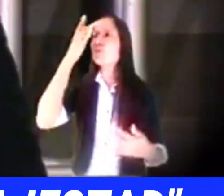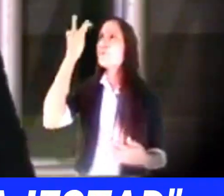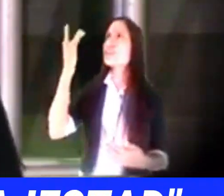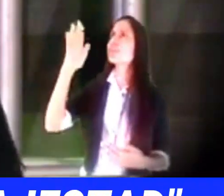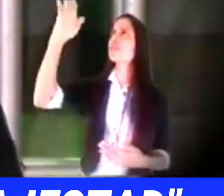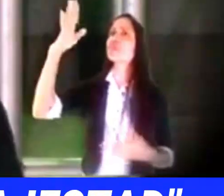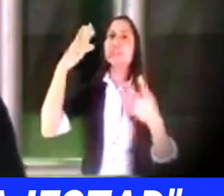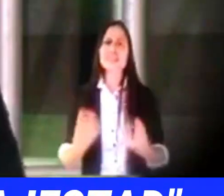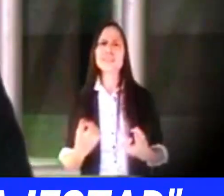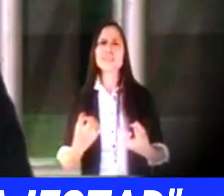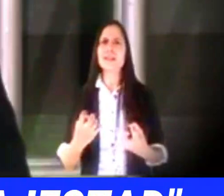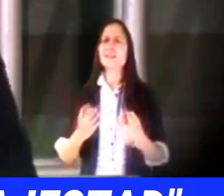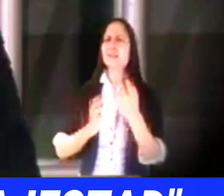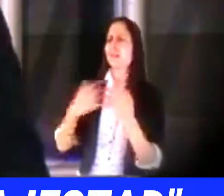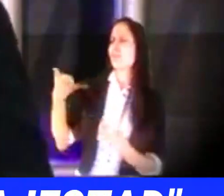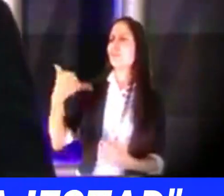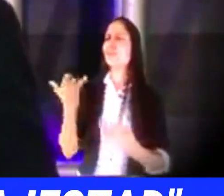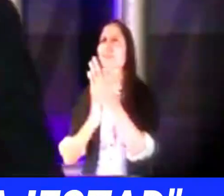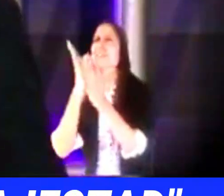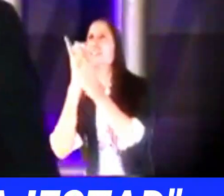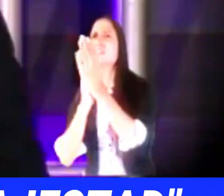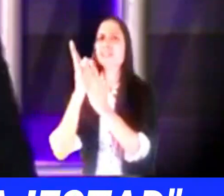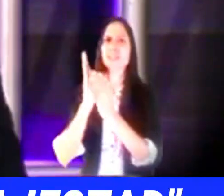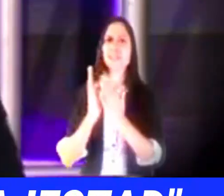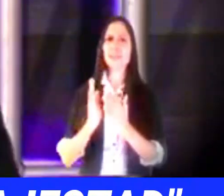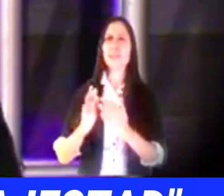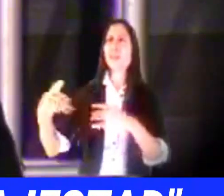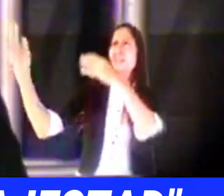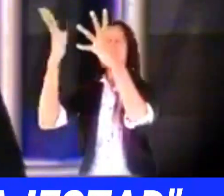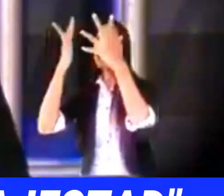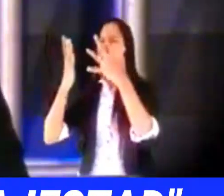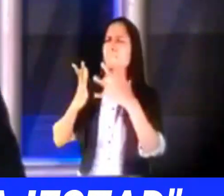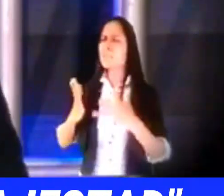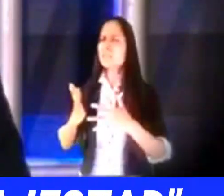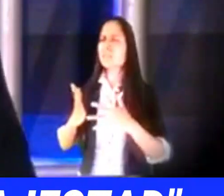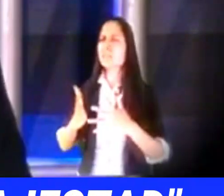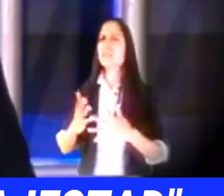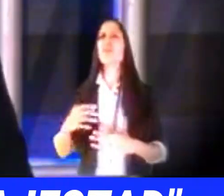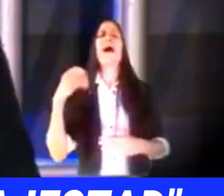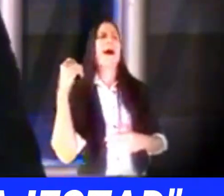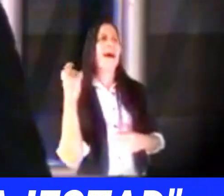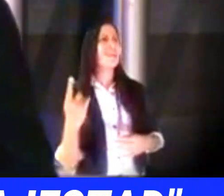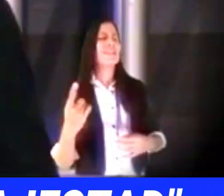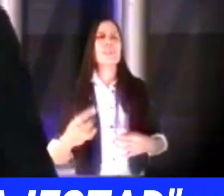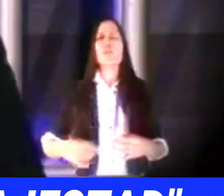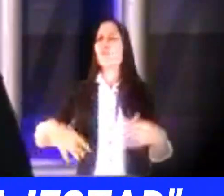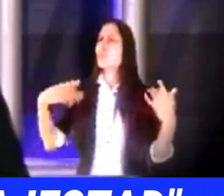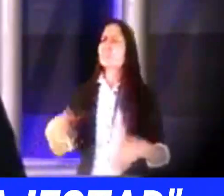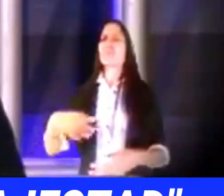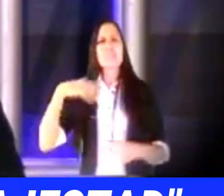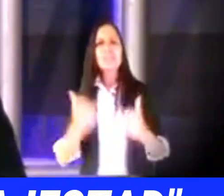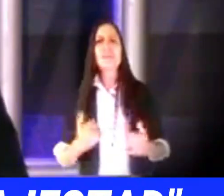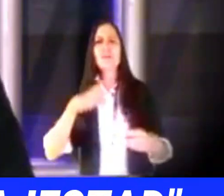El Señor los va a bendecir de una manera especial. Y por eso es la lucha tan fuerte que tenemos en este tiempo. Pero no vamos